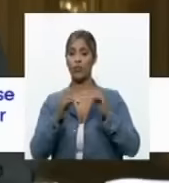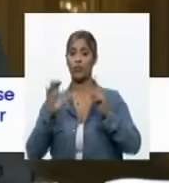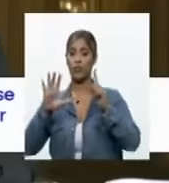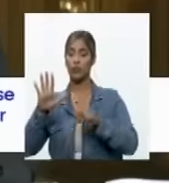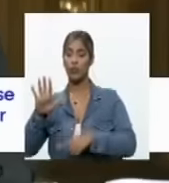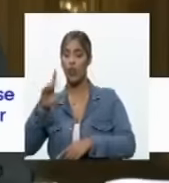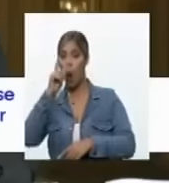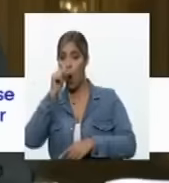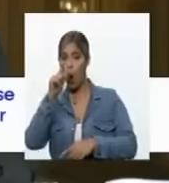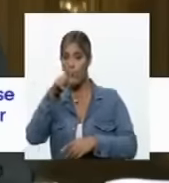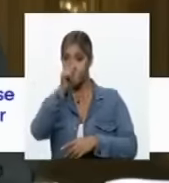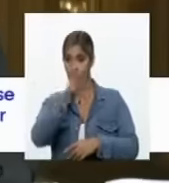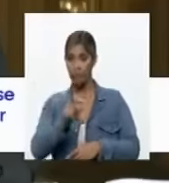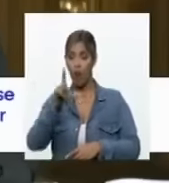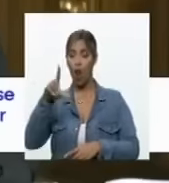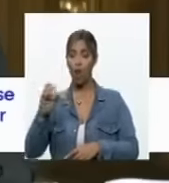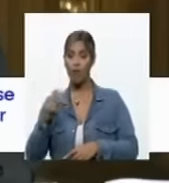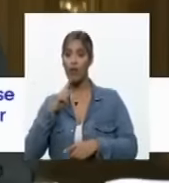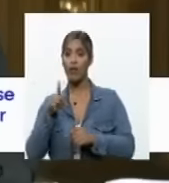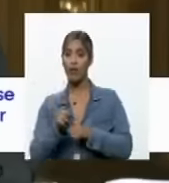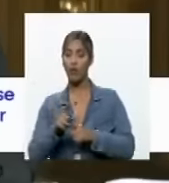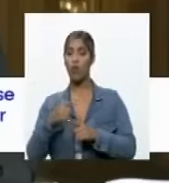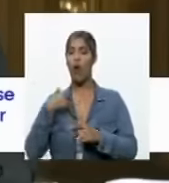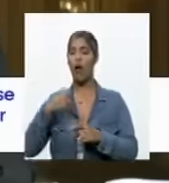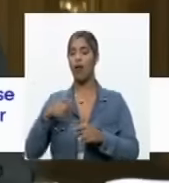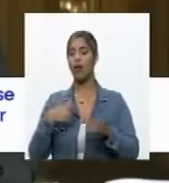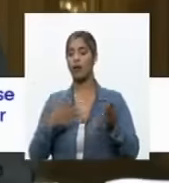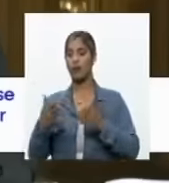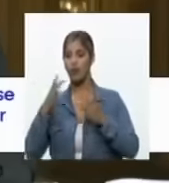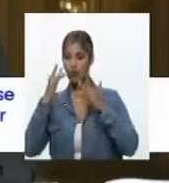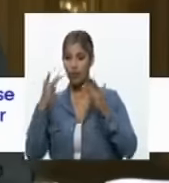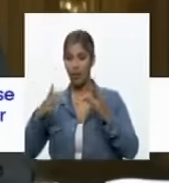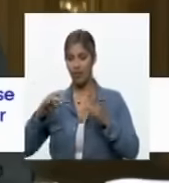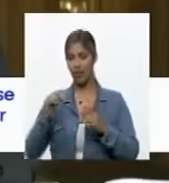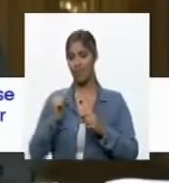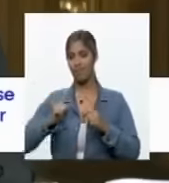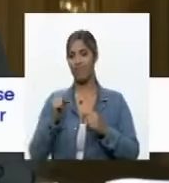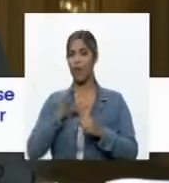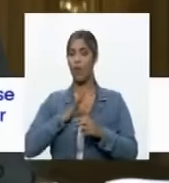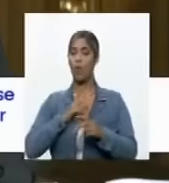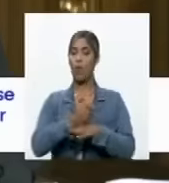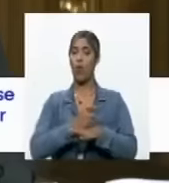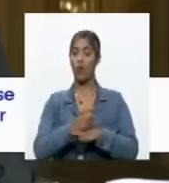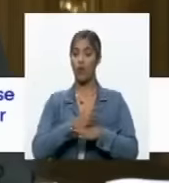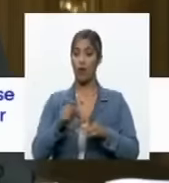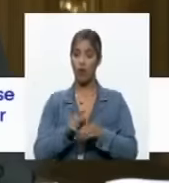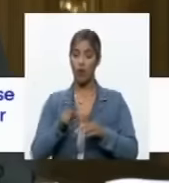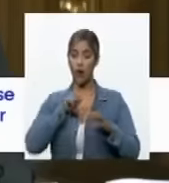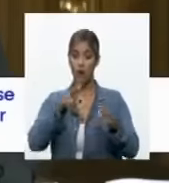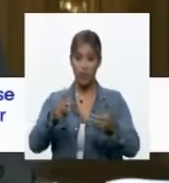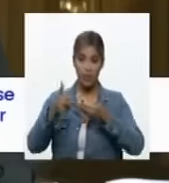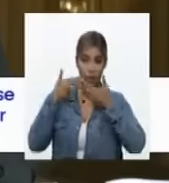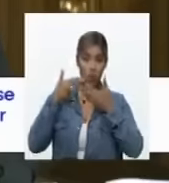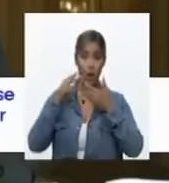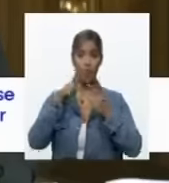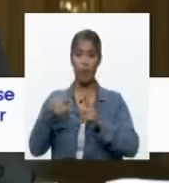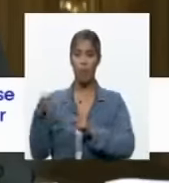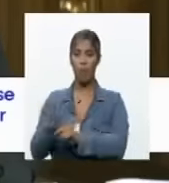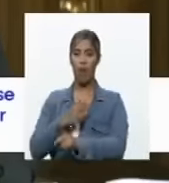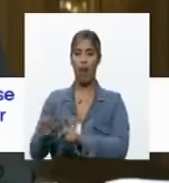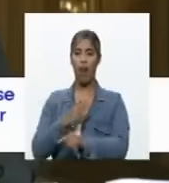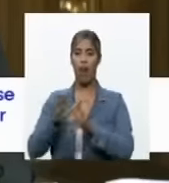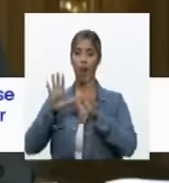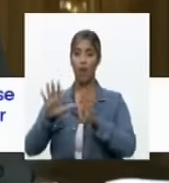Loera fue interceptado por funcionarios de la Dirección de los Servicios de Inteligencia y Prevención, quienes lo secuestran y torturan durante